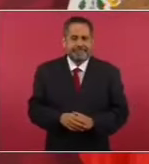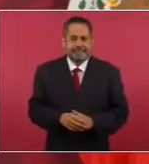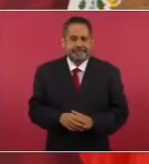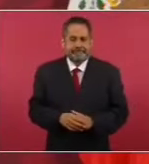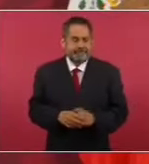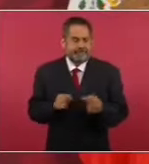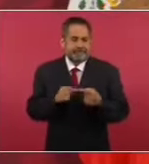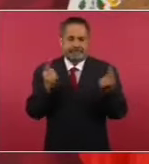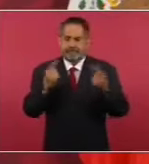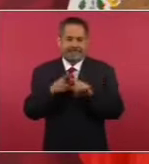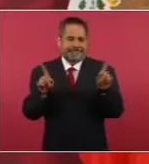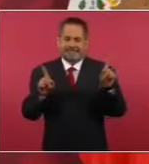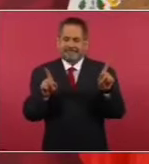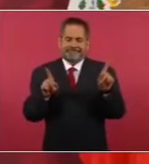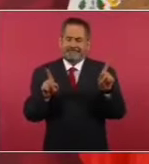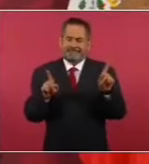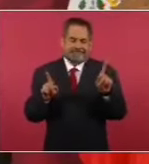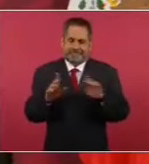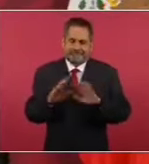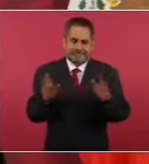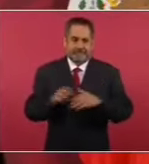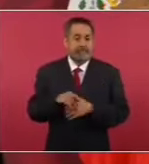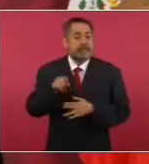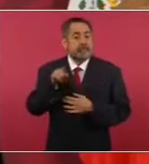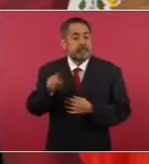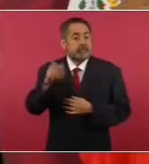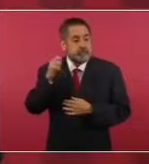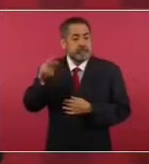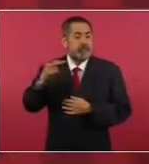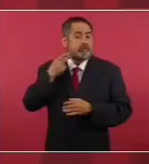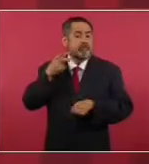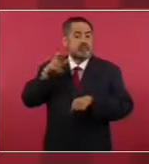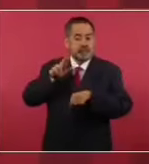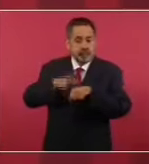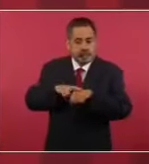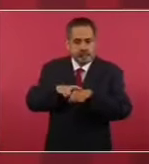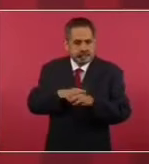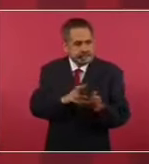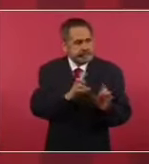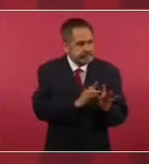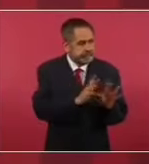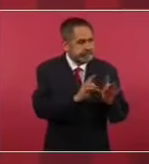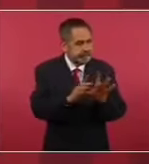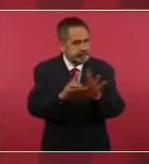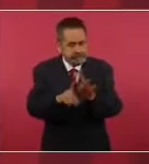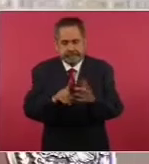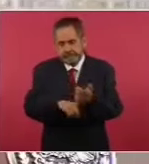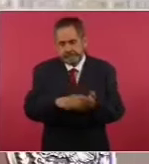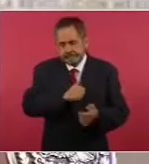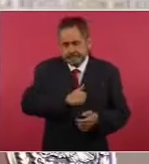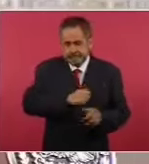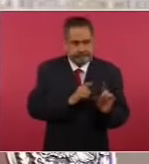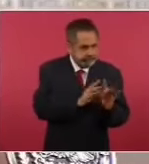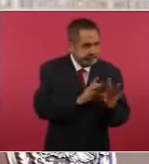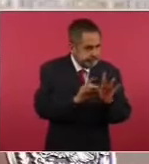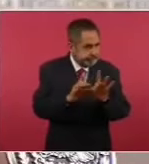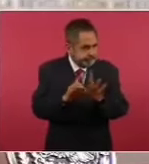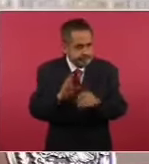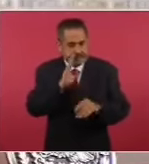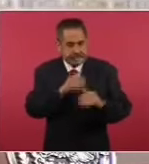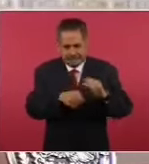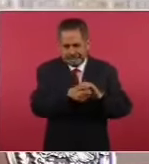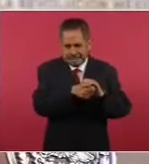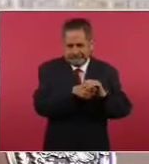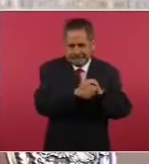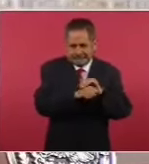Es opuesto. Le era procurador, suceden estos hechos lamentables y